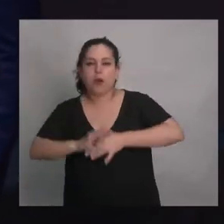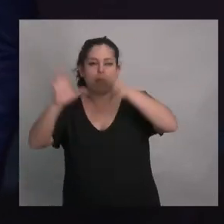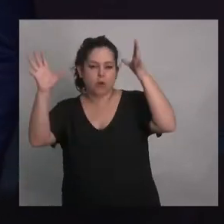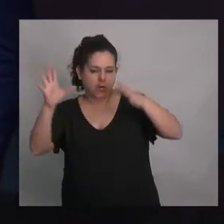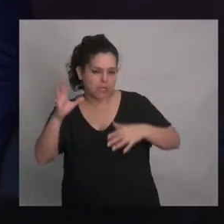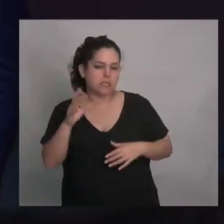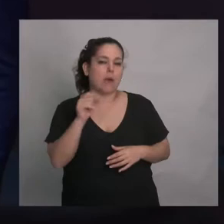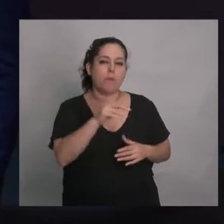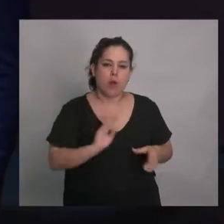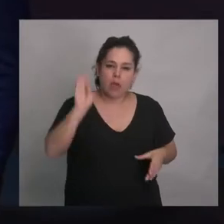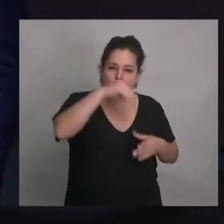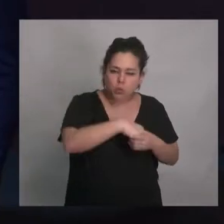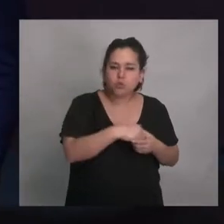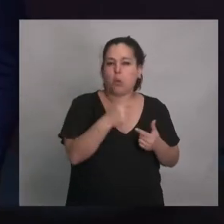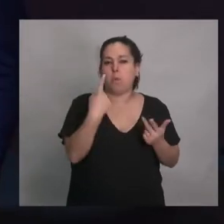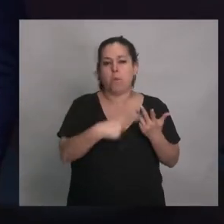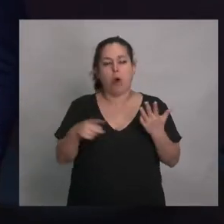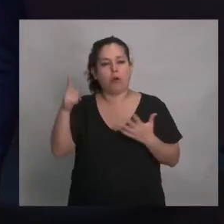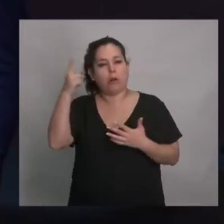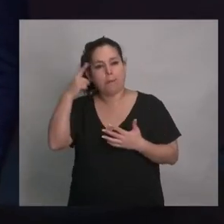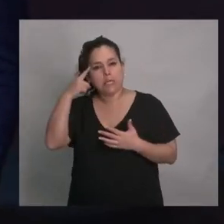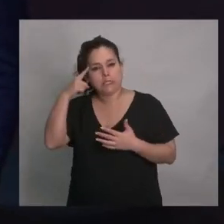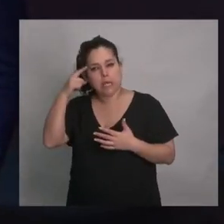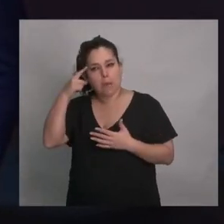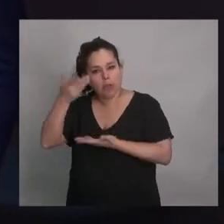por su contribución en el desarrollo del pensamiento crítico